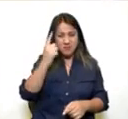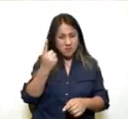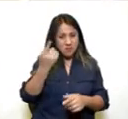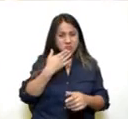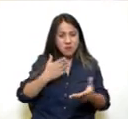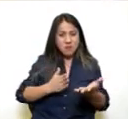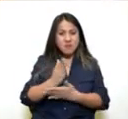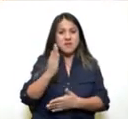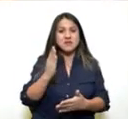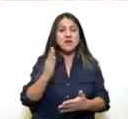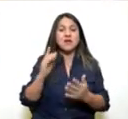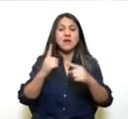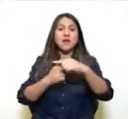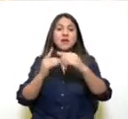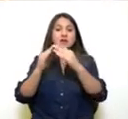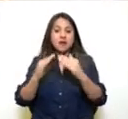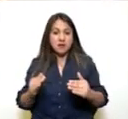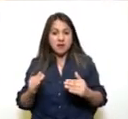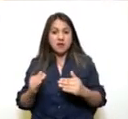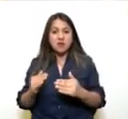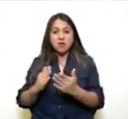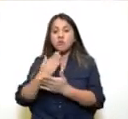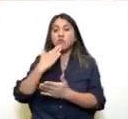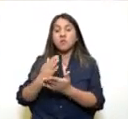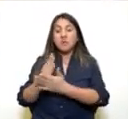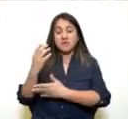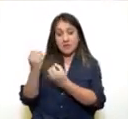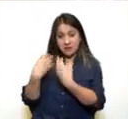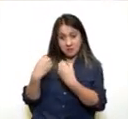ingresé a la parroquia o me fui formando